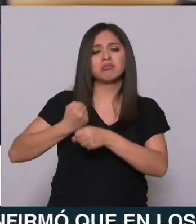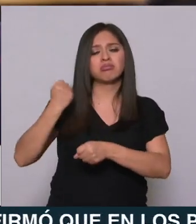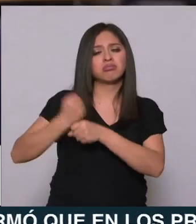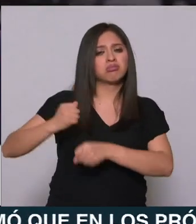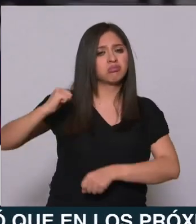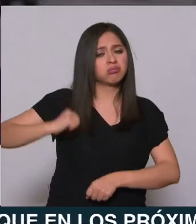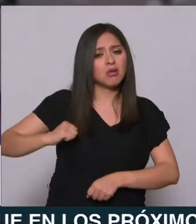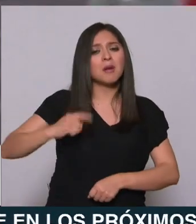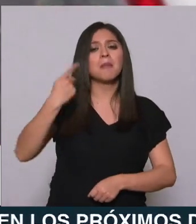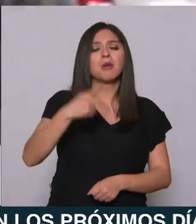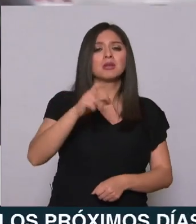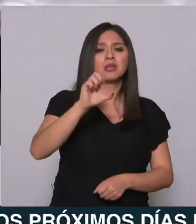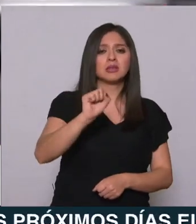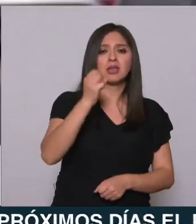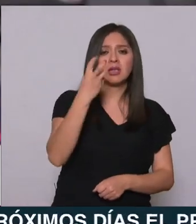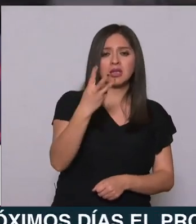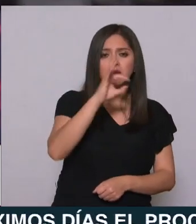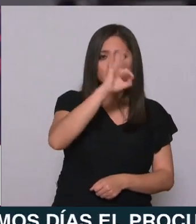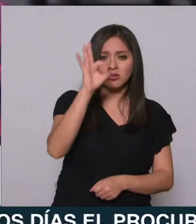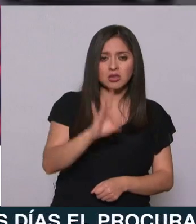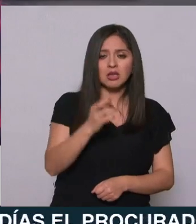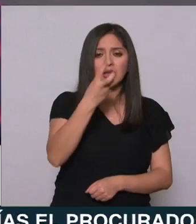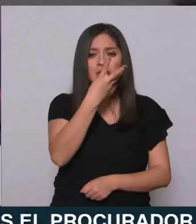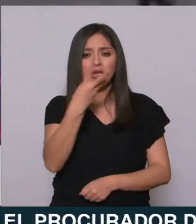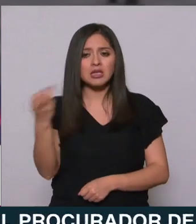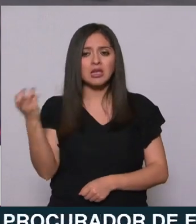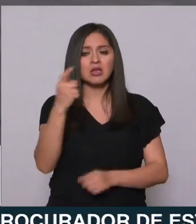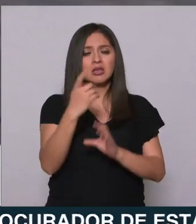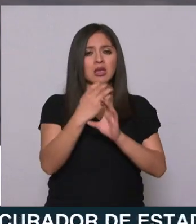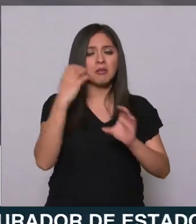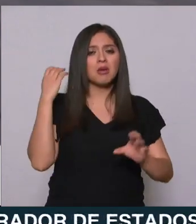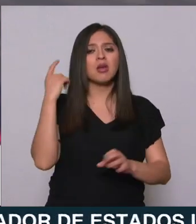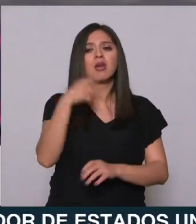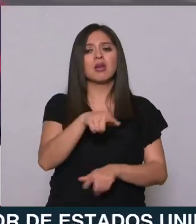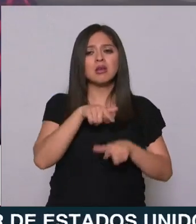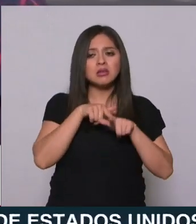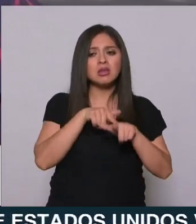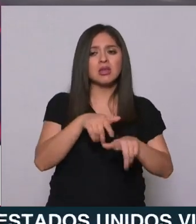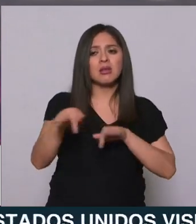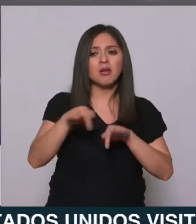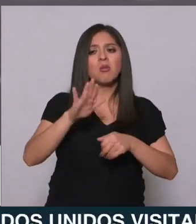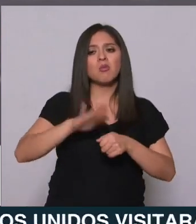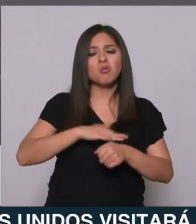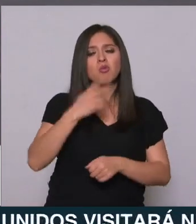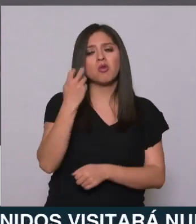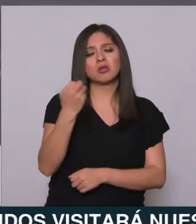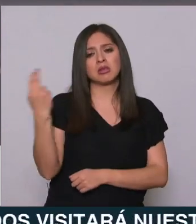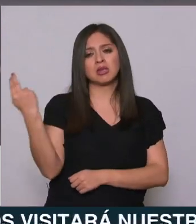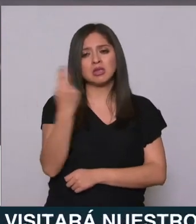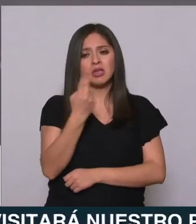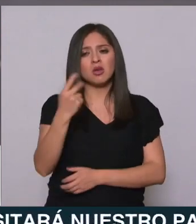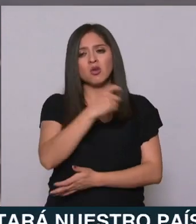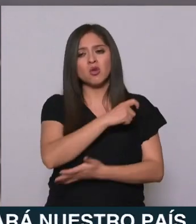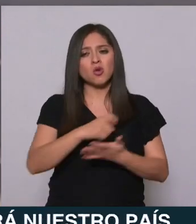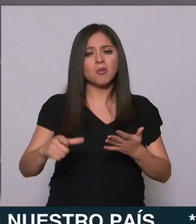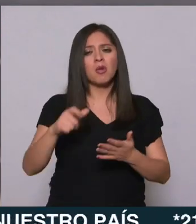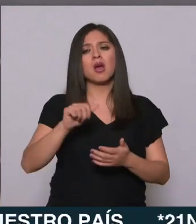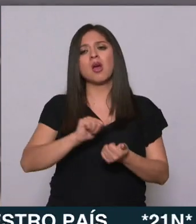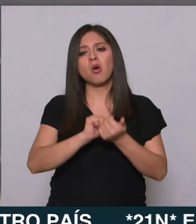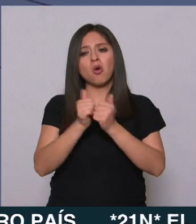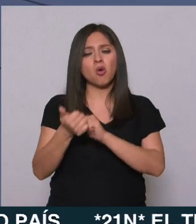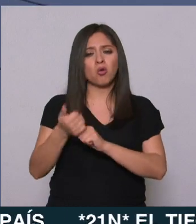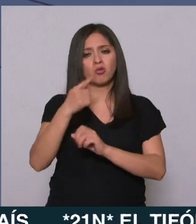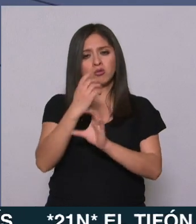el 63% de sus 300 unidades estaba en operación, por lo que resultó necesario adquirir nuevo parque